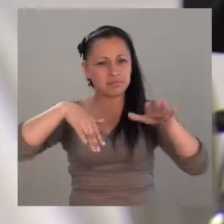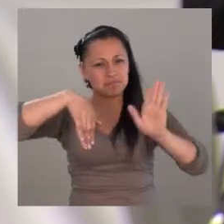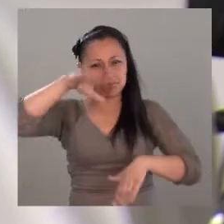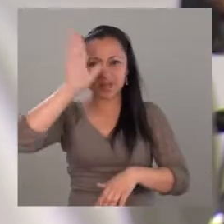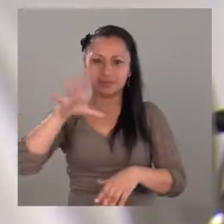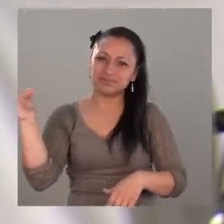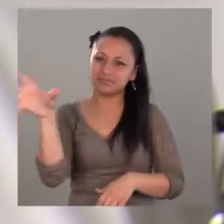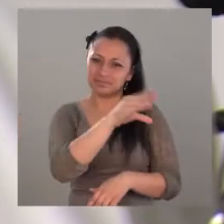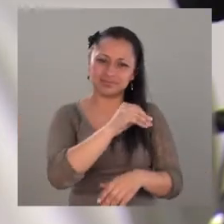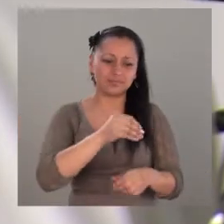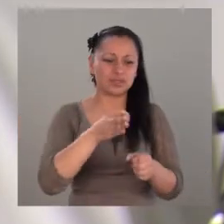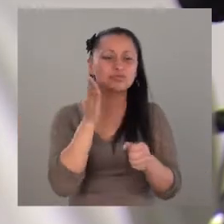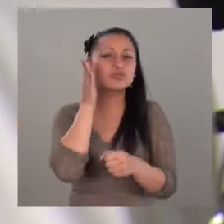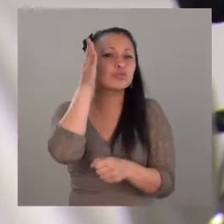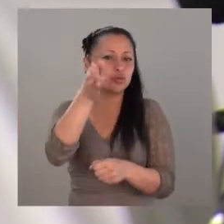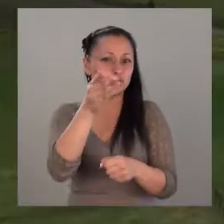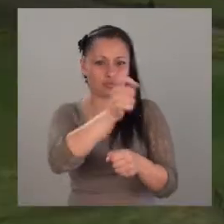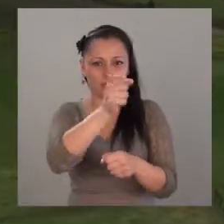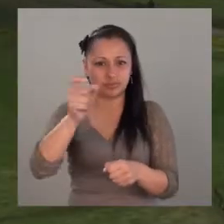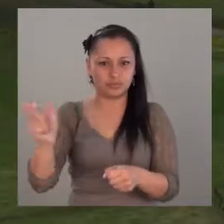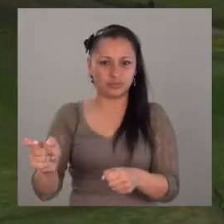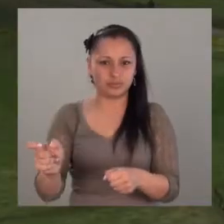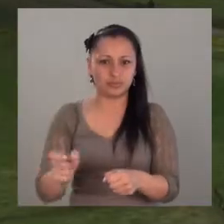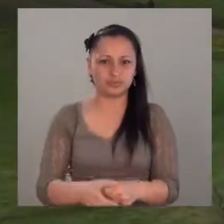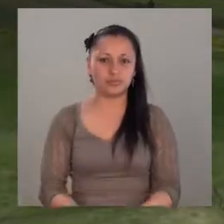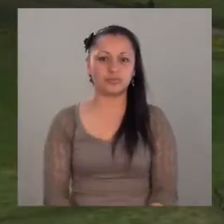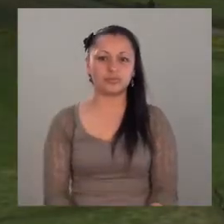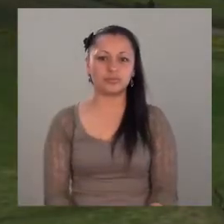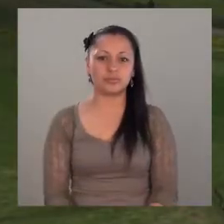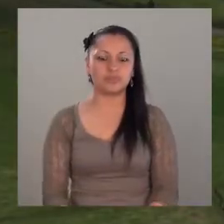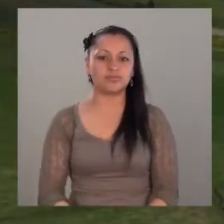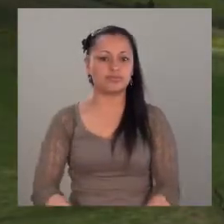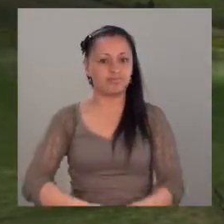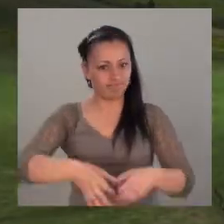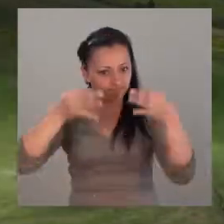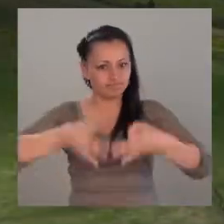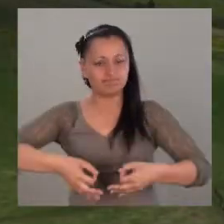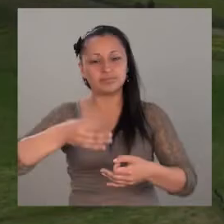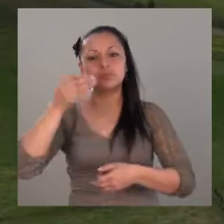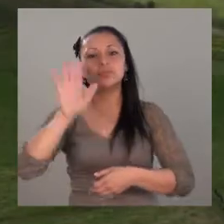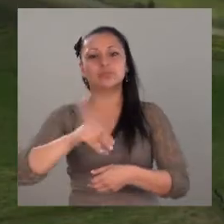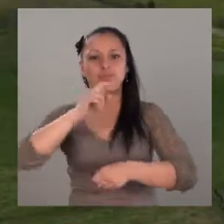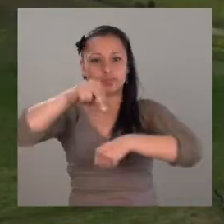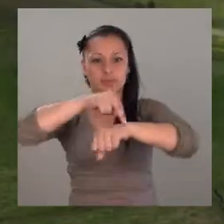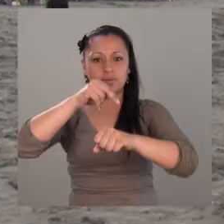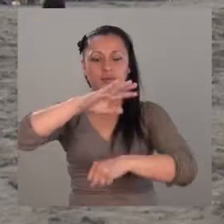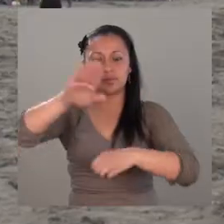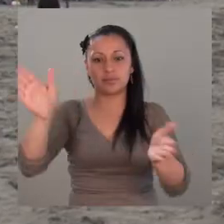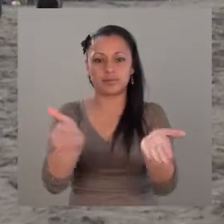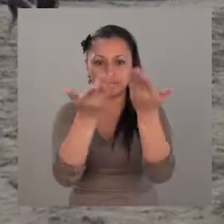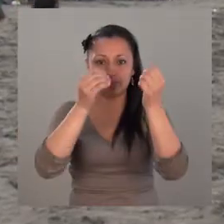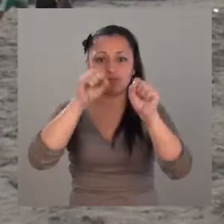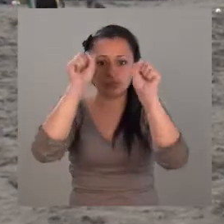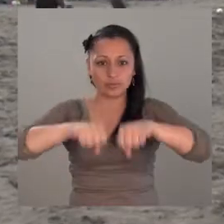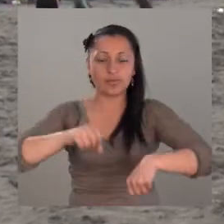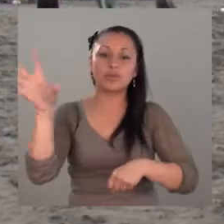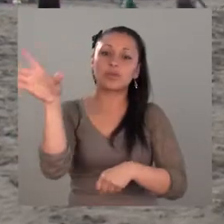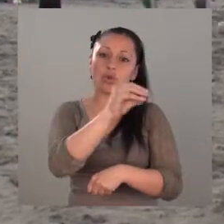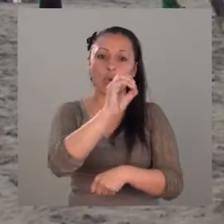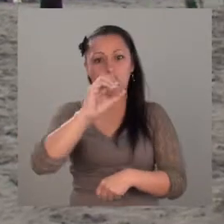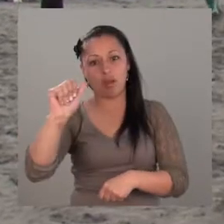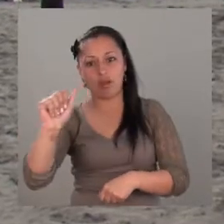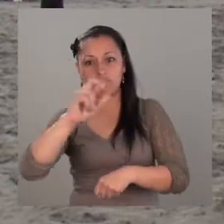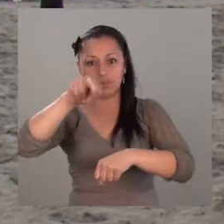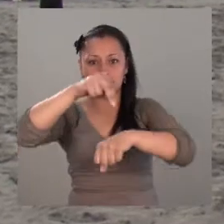lo merecen las generaciones por venir. Con la firme convicción de que un Nariño mejor es posible con el concurso de todas y todos